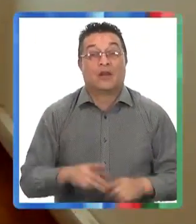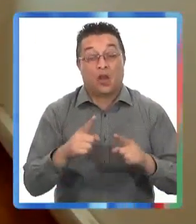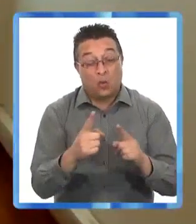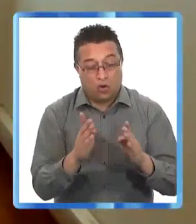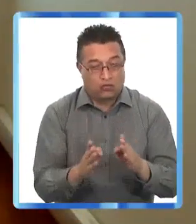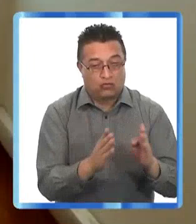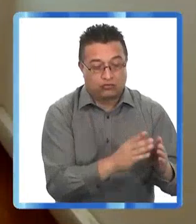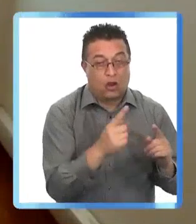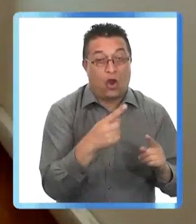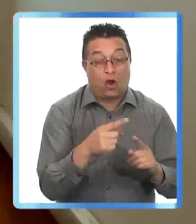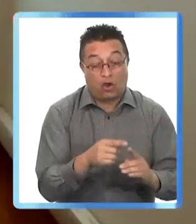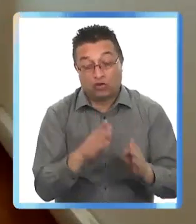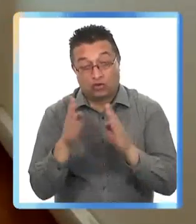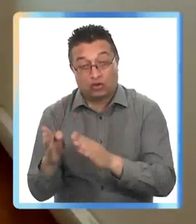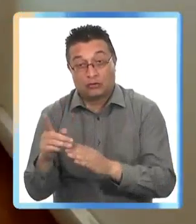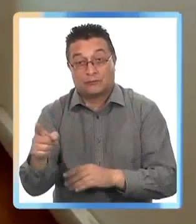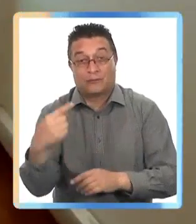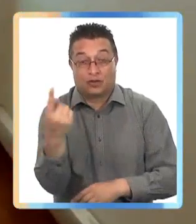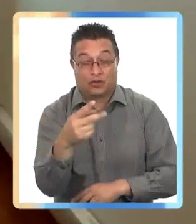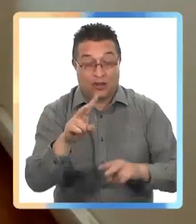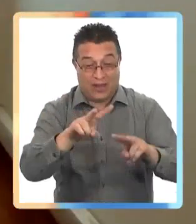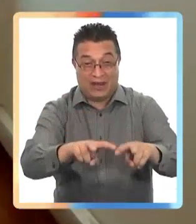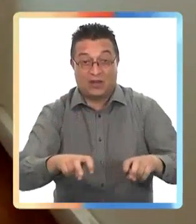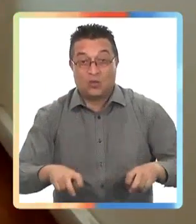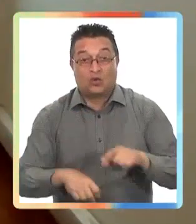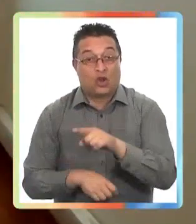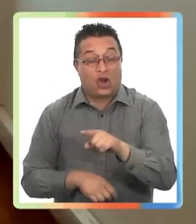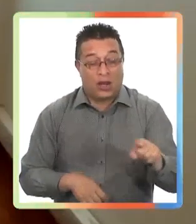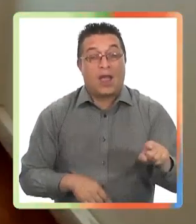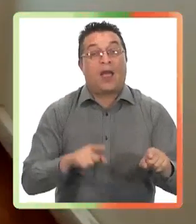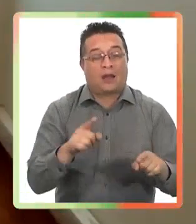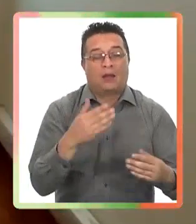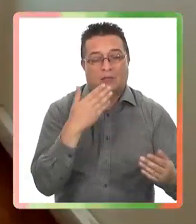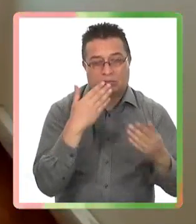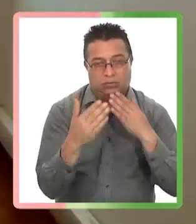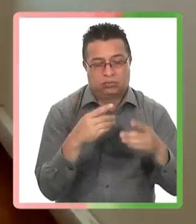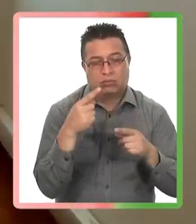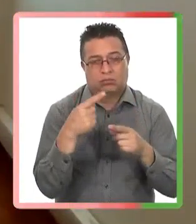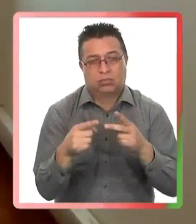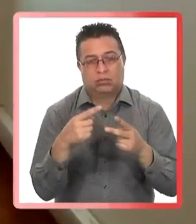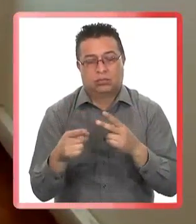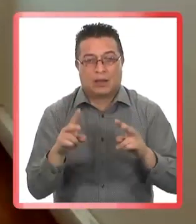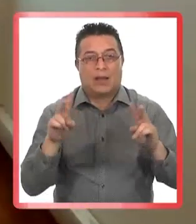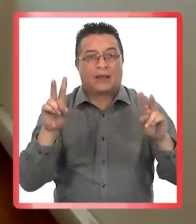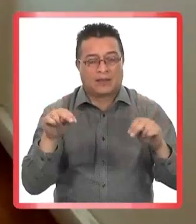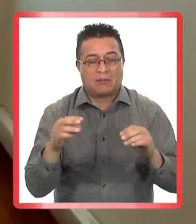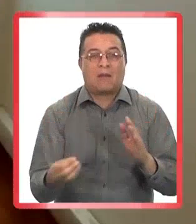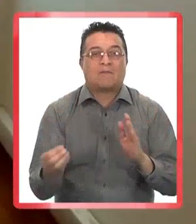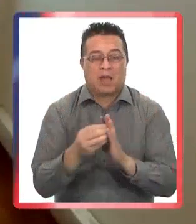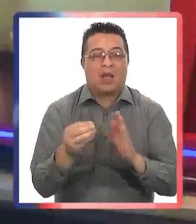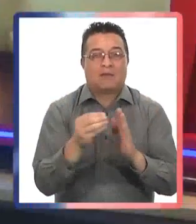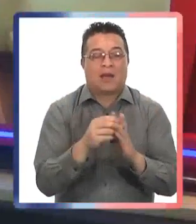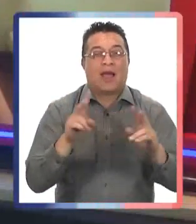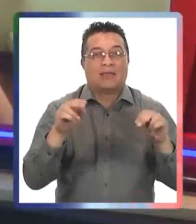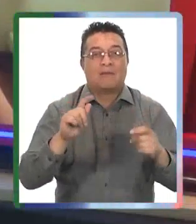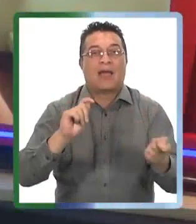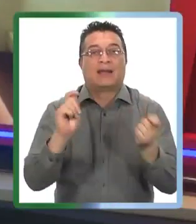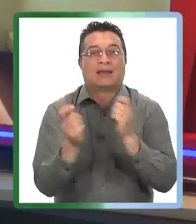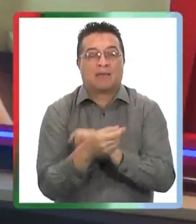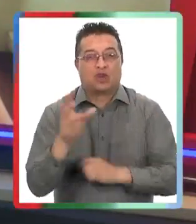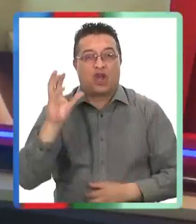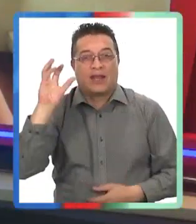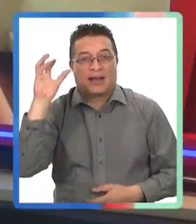agricultores, ahí hemos hablado bastante y es un tema que cada vez nos aqueja más, ¿cierto? El tema del cambio climático, de la